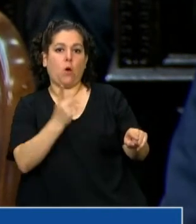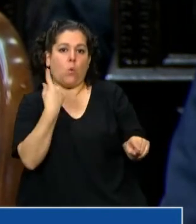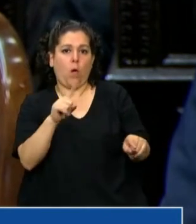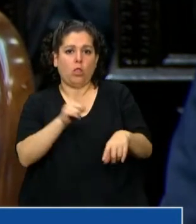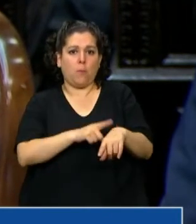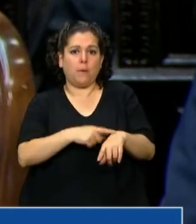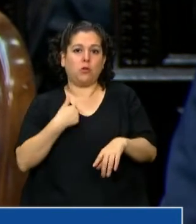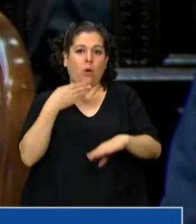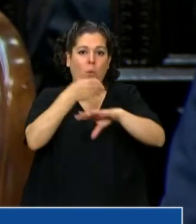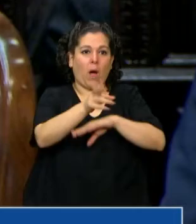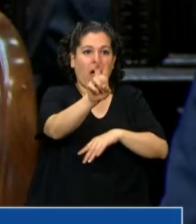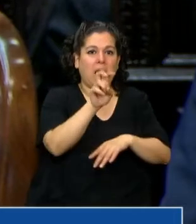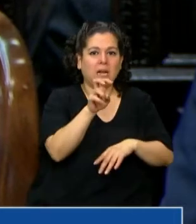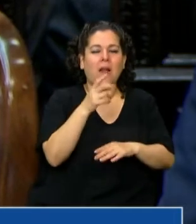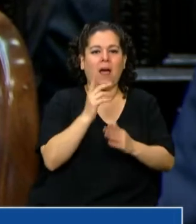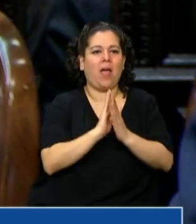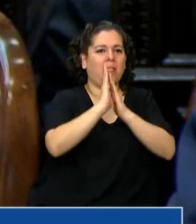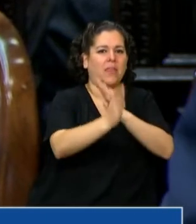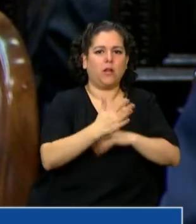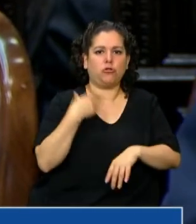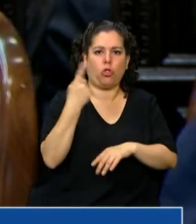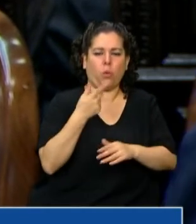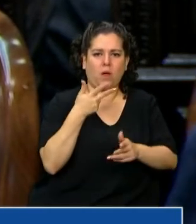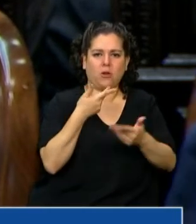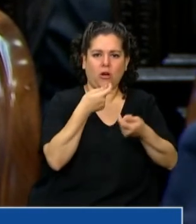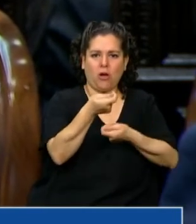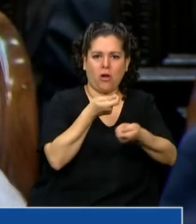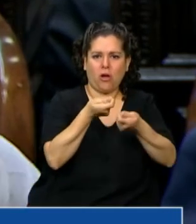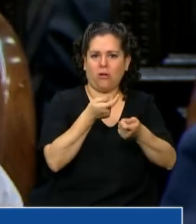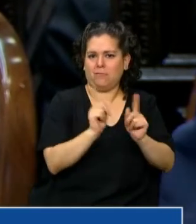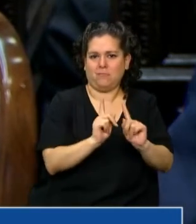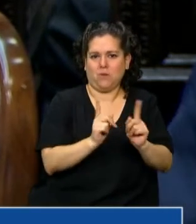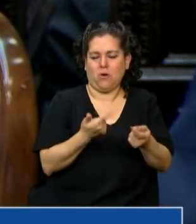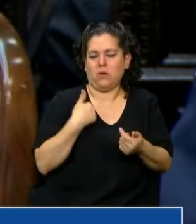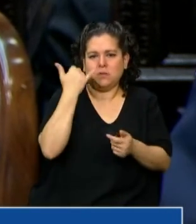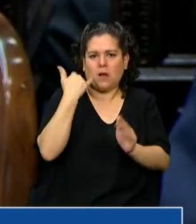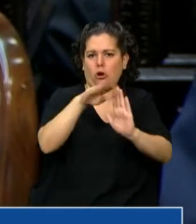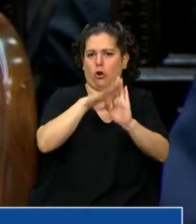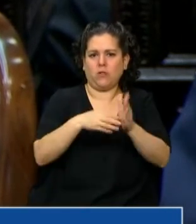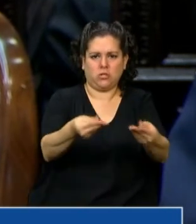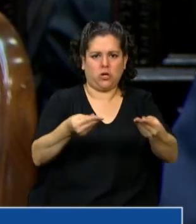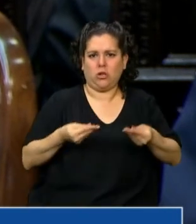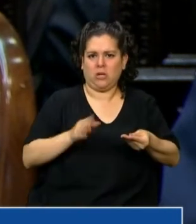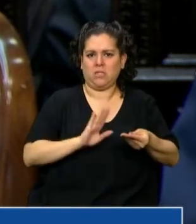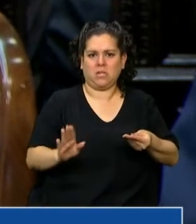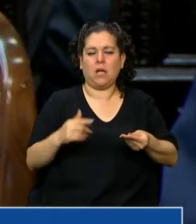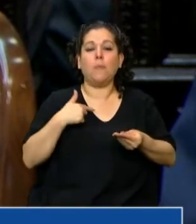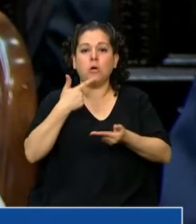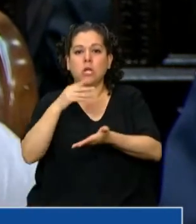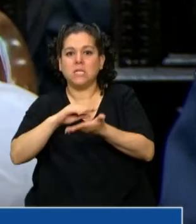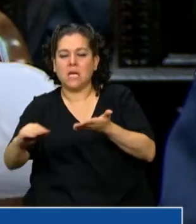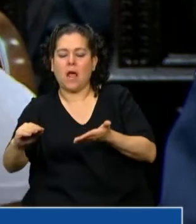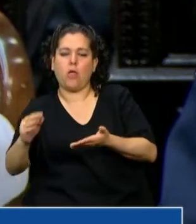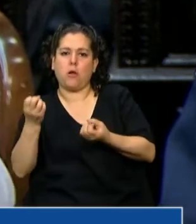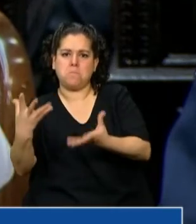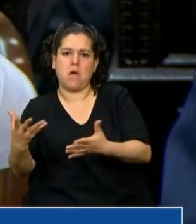no negocia con el propietario las condiciones están fijadas. Entonces, claramente la propuesta que viene del Senado es superadora porque